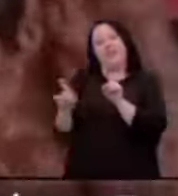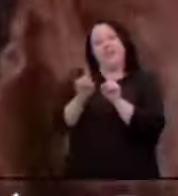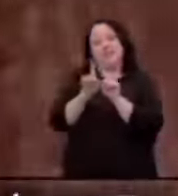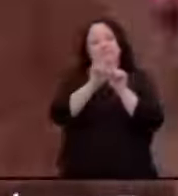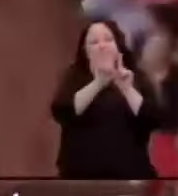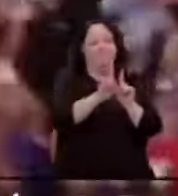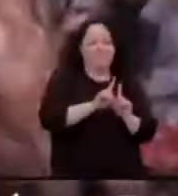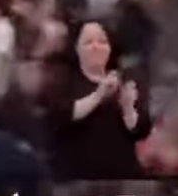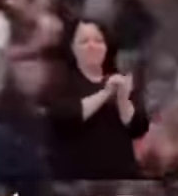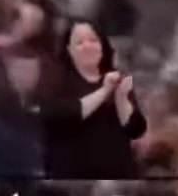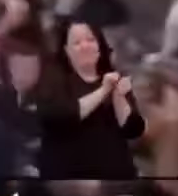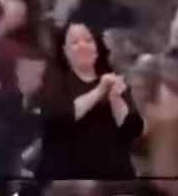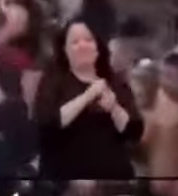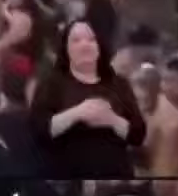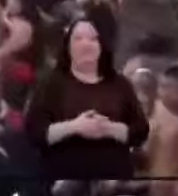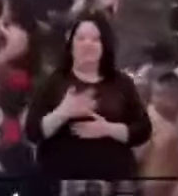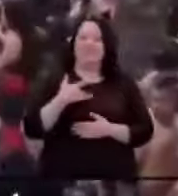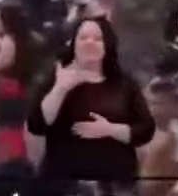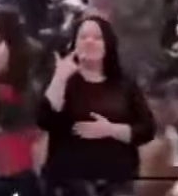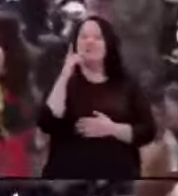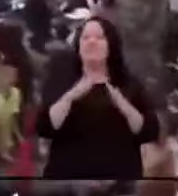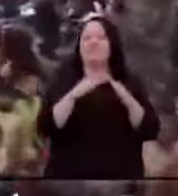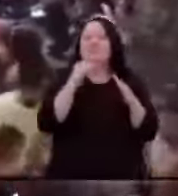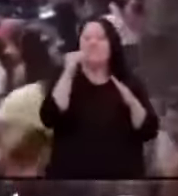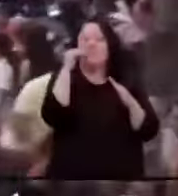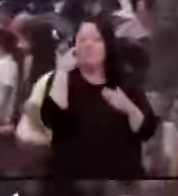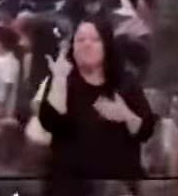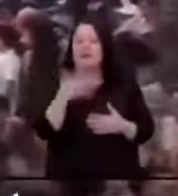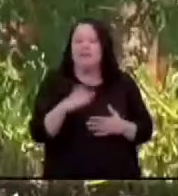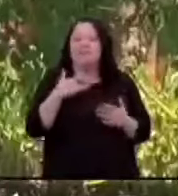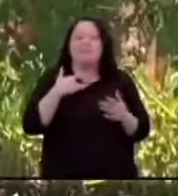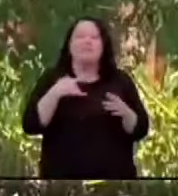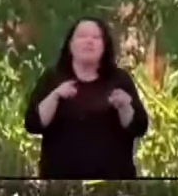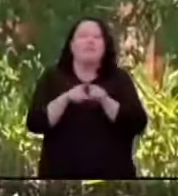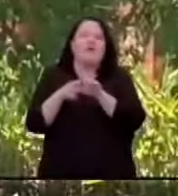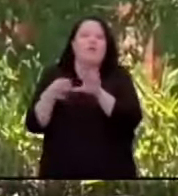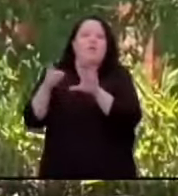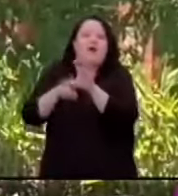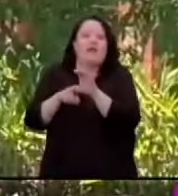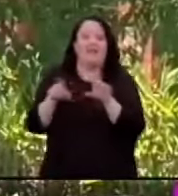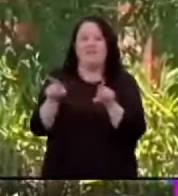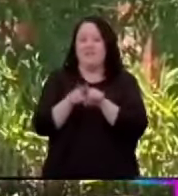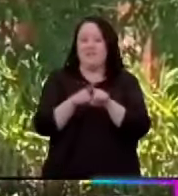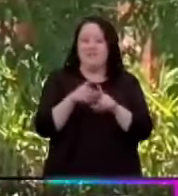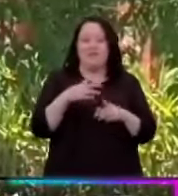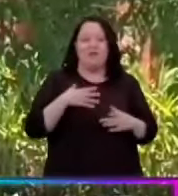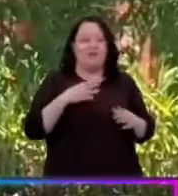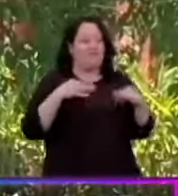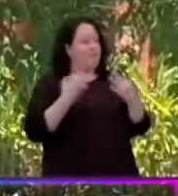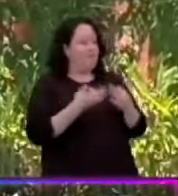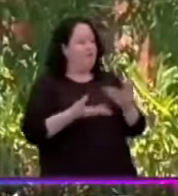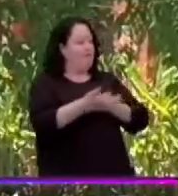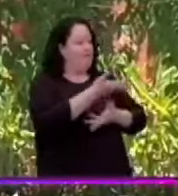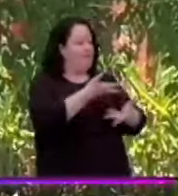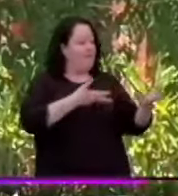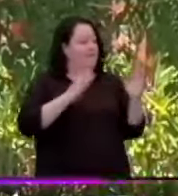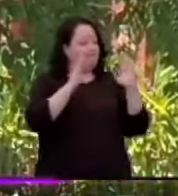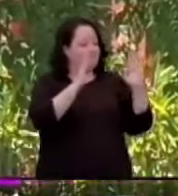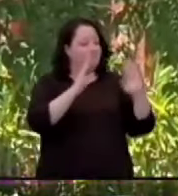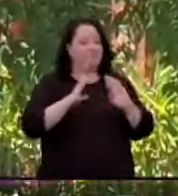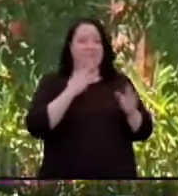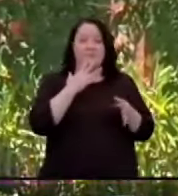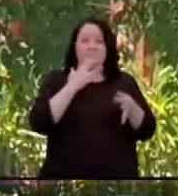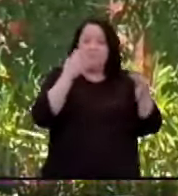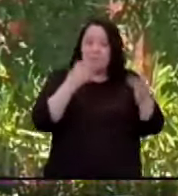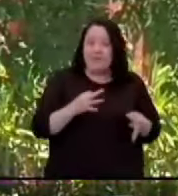Boyacá. Me he sentido como en casa, me siento como en La Guajira, estoy súper feliz, me han tratado súper bien en familia y de verdad que me hace aún